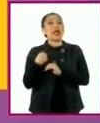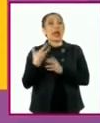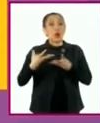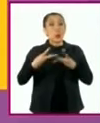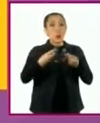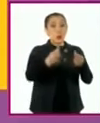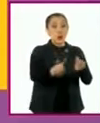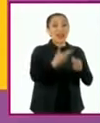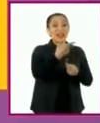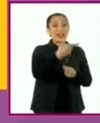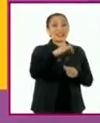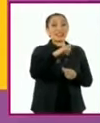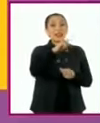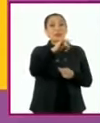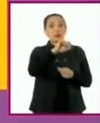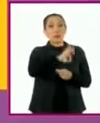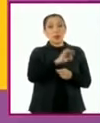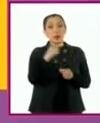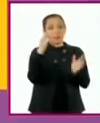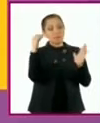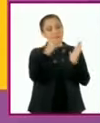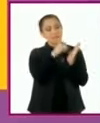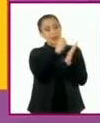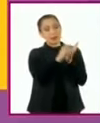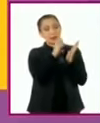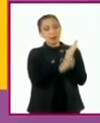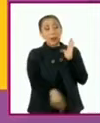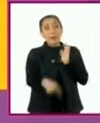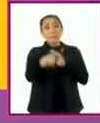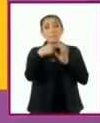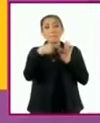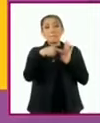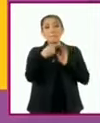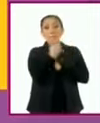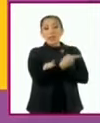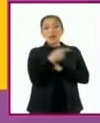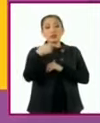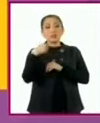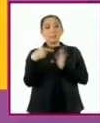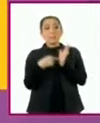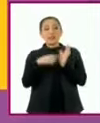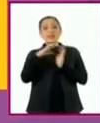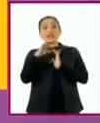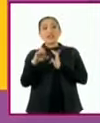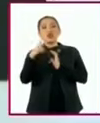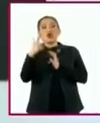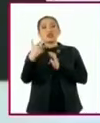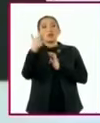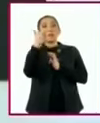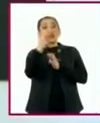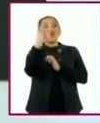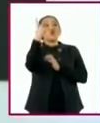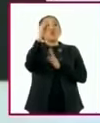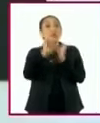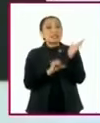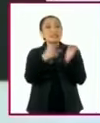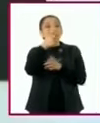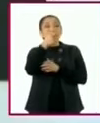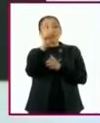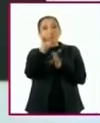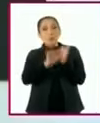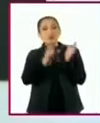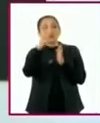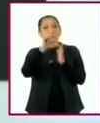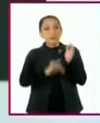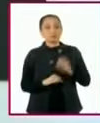de Gilberto se puede representar como menos 1508 pesos mensuales. De acuerdo con